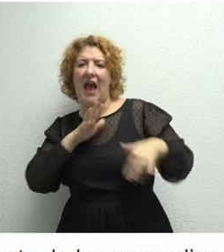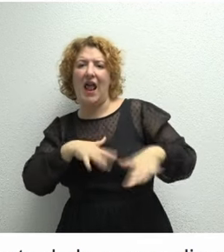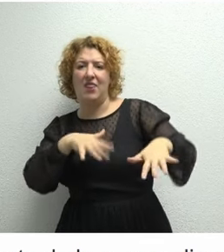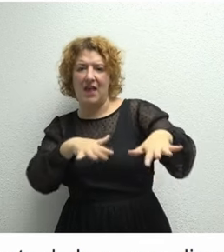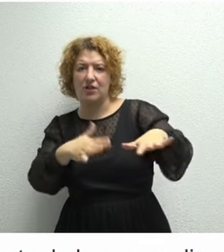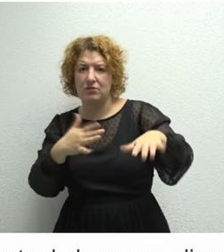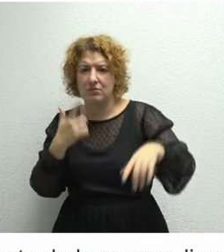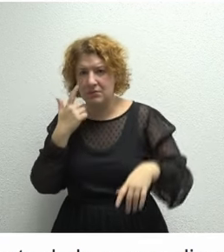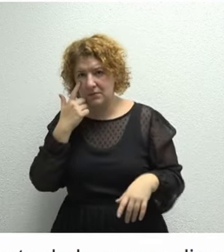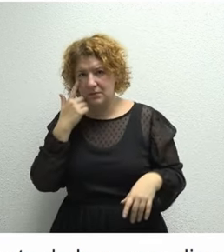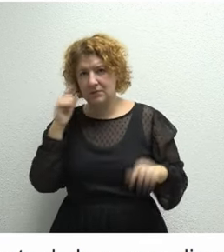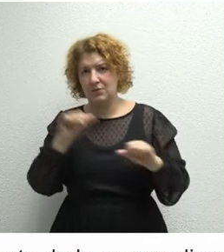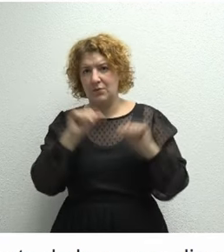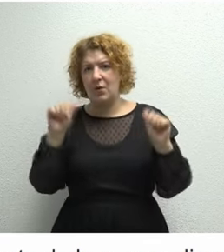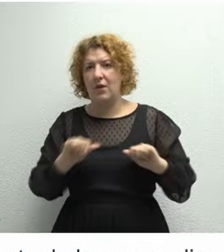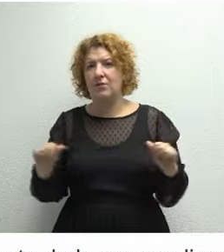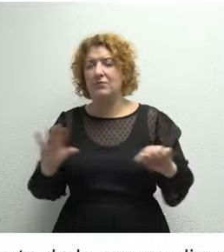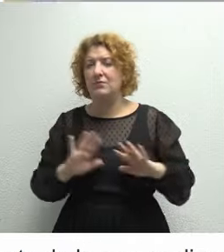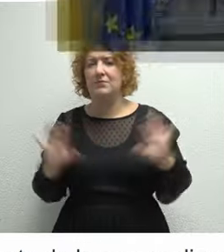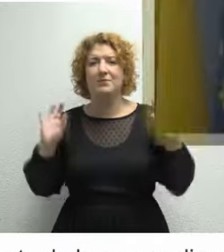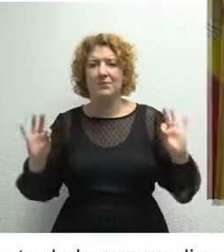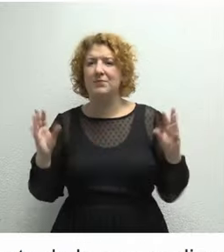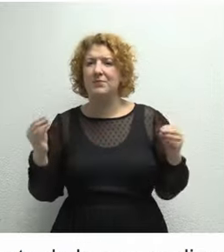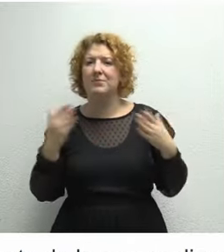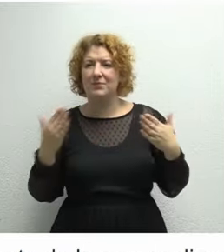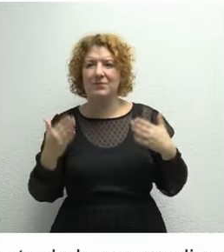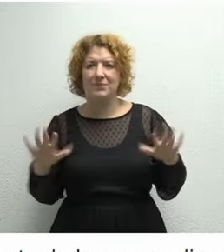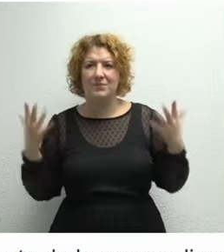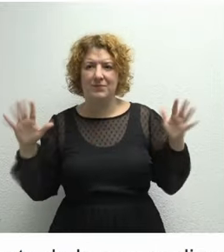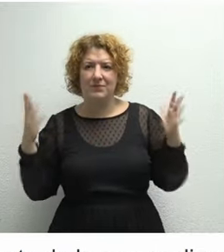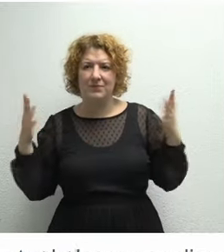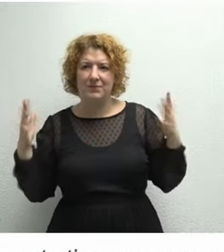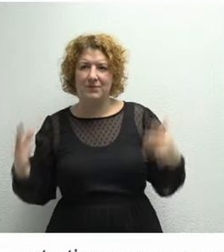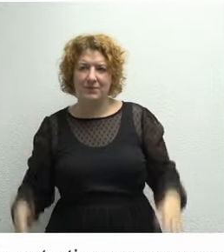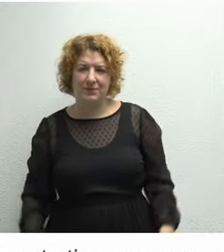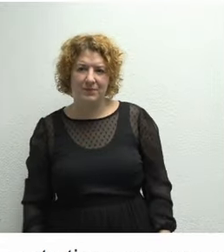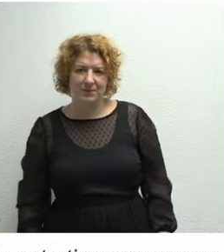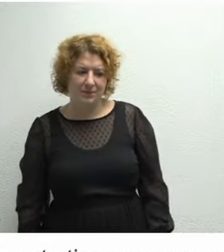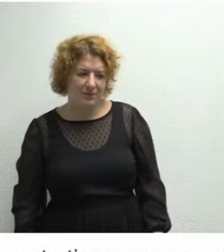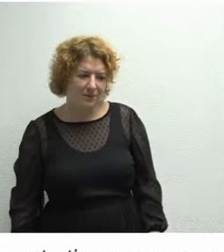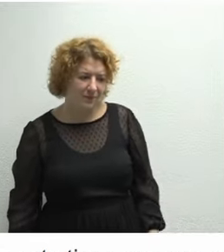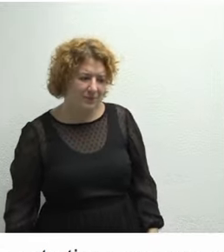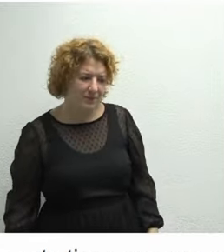que ahora mismo no se le habla mucho de eso Y nada más Félix si te robé